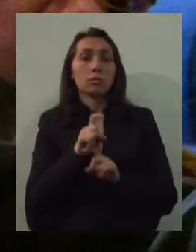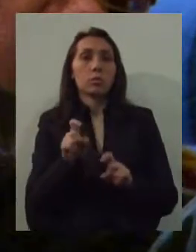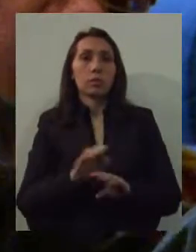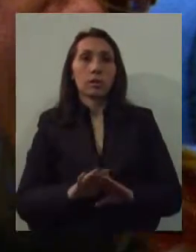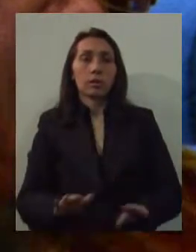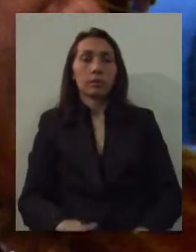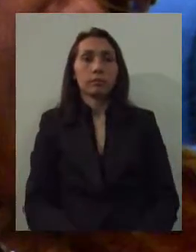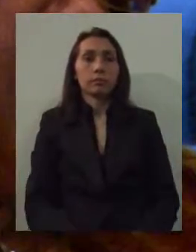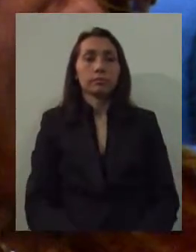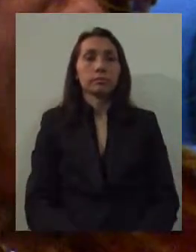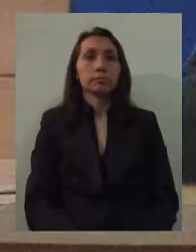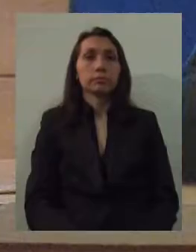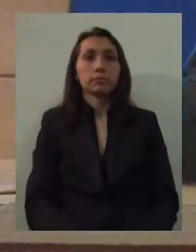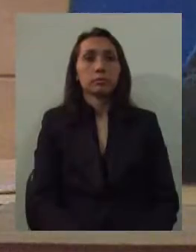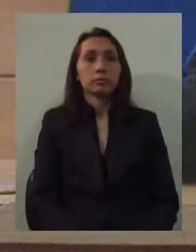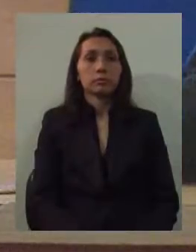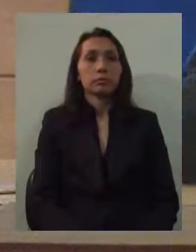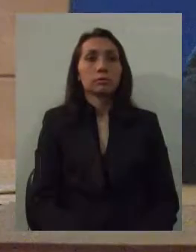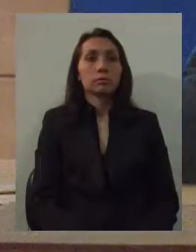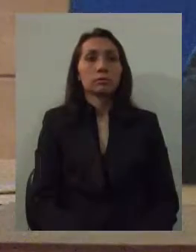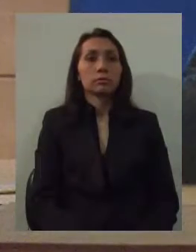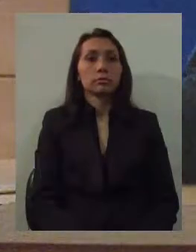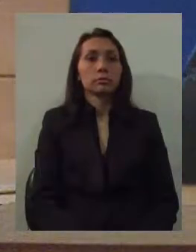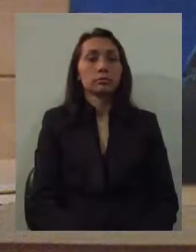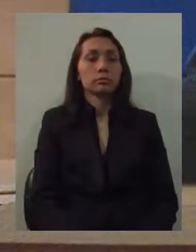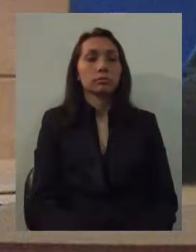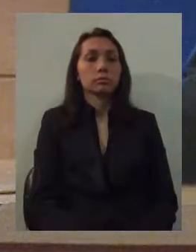nada. Lo que...